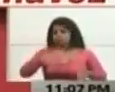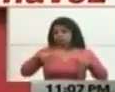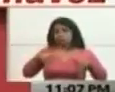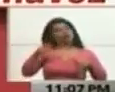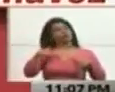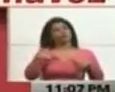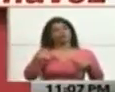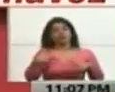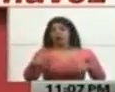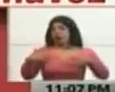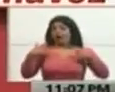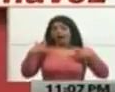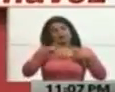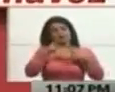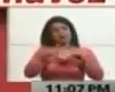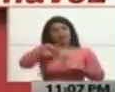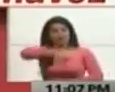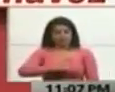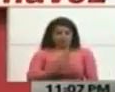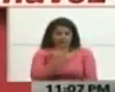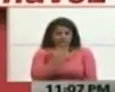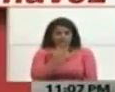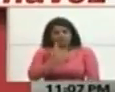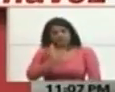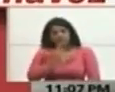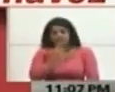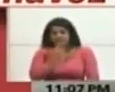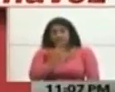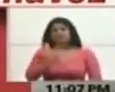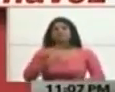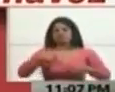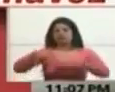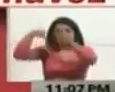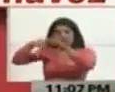me entro un fresquito y les garantizo que lo voy a pasar aquí en el programa.